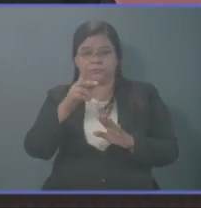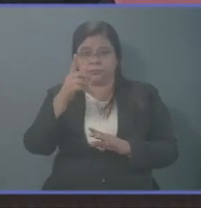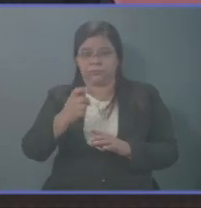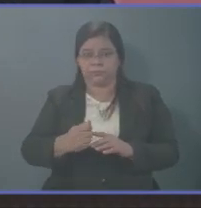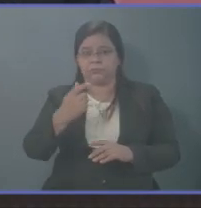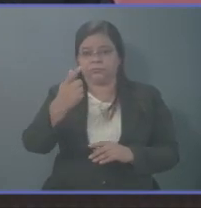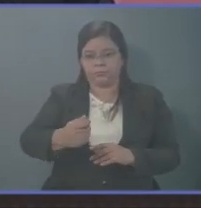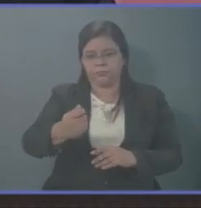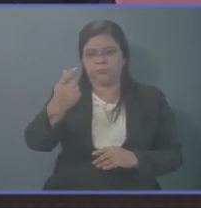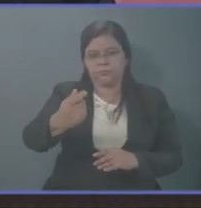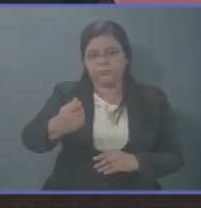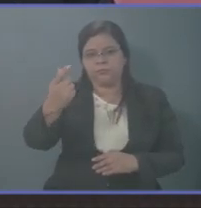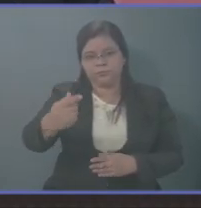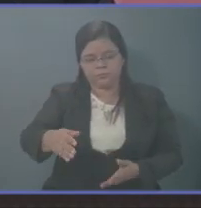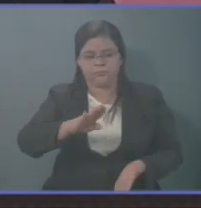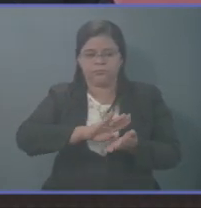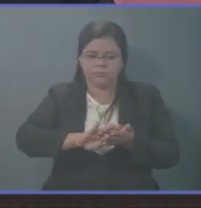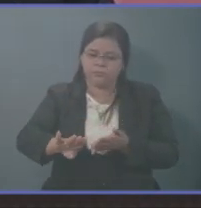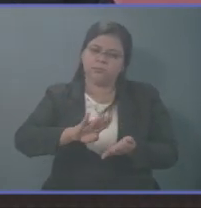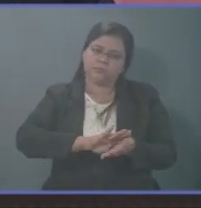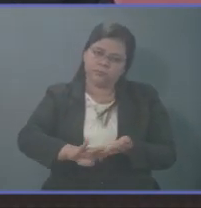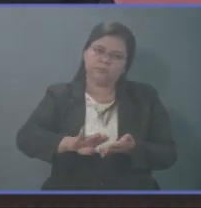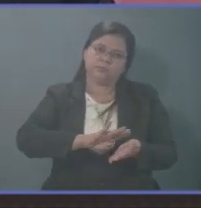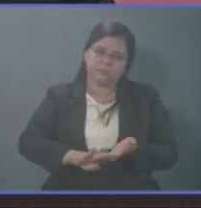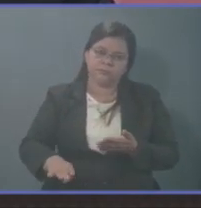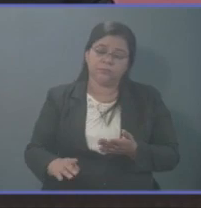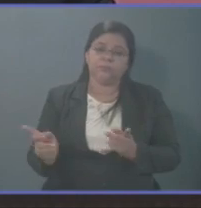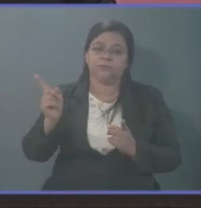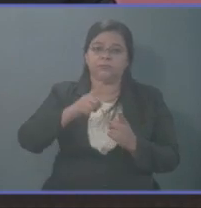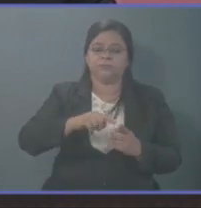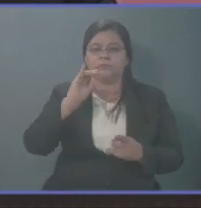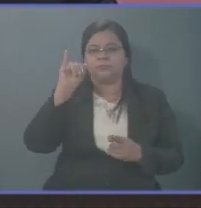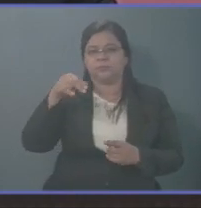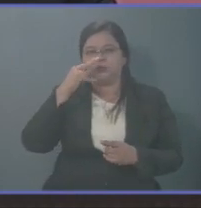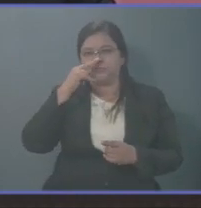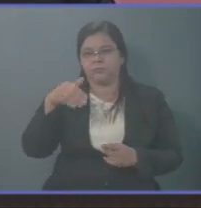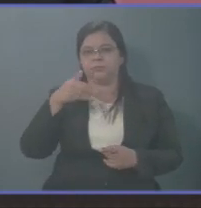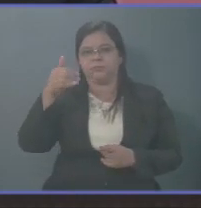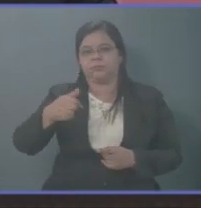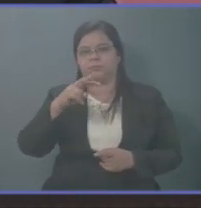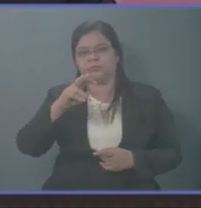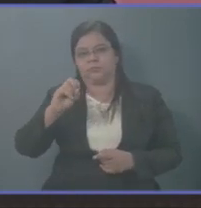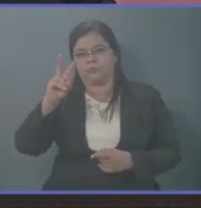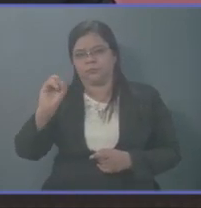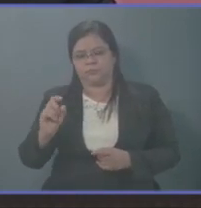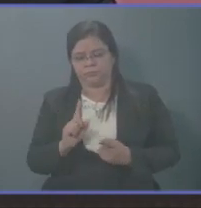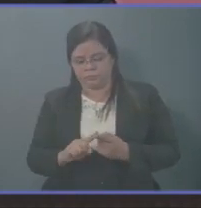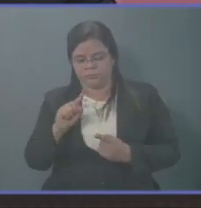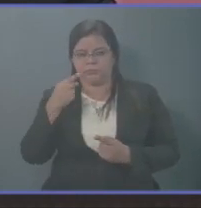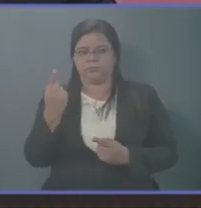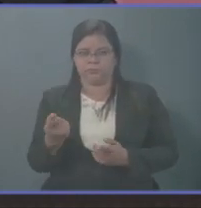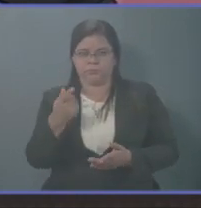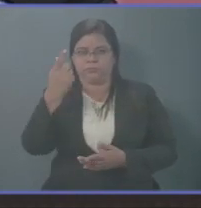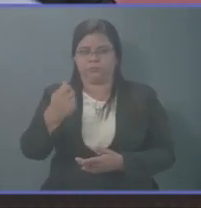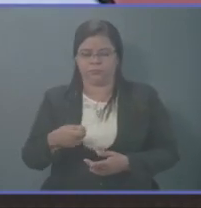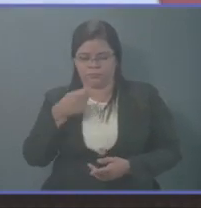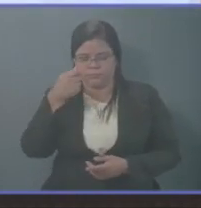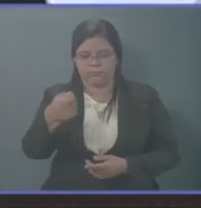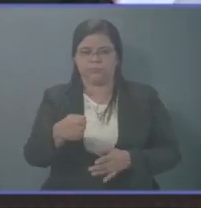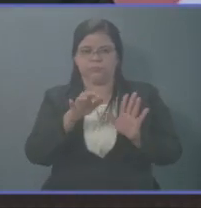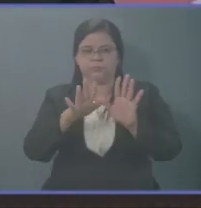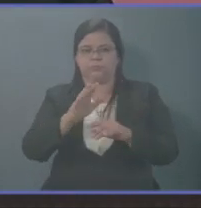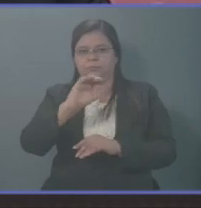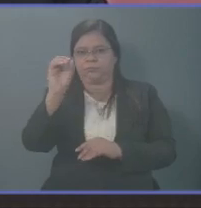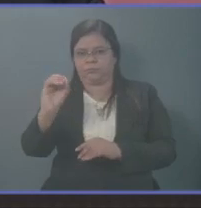y sucesivas, debiendo cancelarse en el mes de junio de 2020 la primera cuota del 10% del